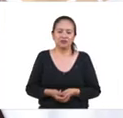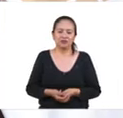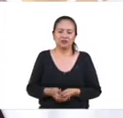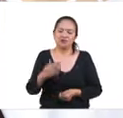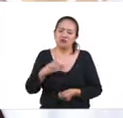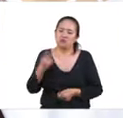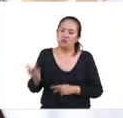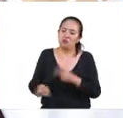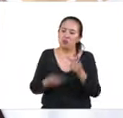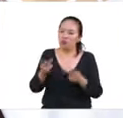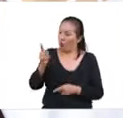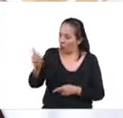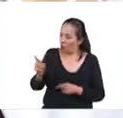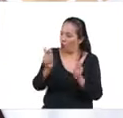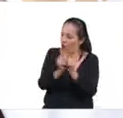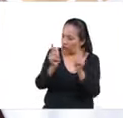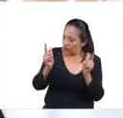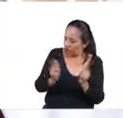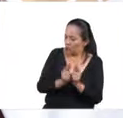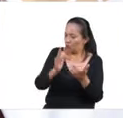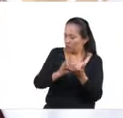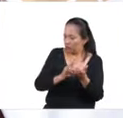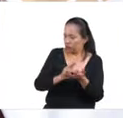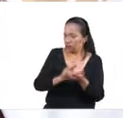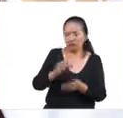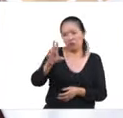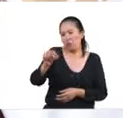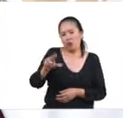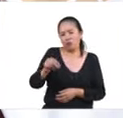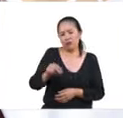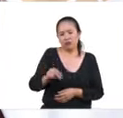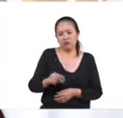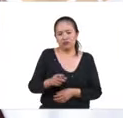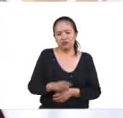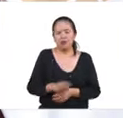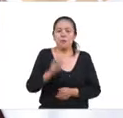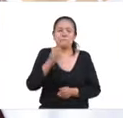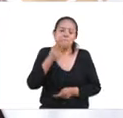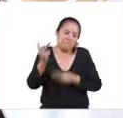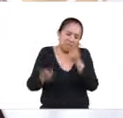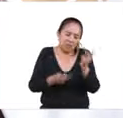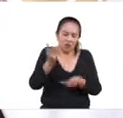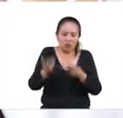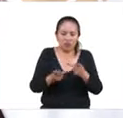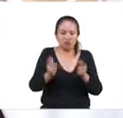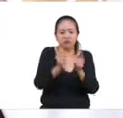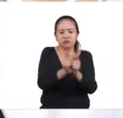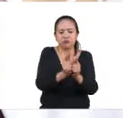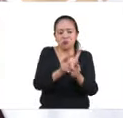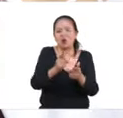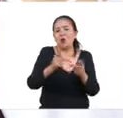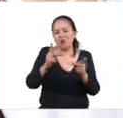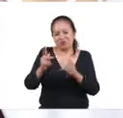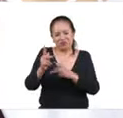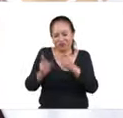encuesta, ¿eres del grupo de apoyo a no sé quién? Pues no. O sea, la encuesta pues un grupo de preguntas